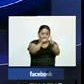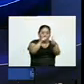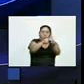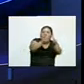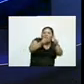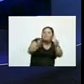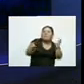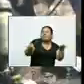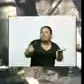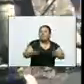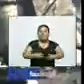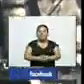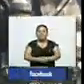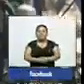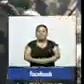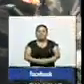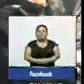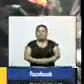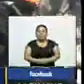informe.